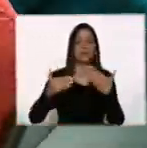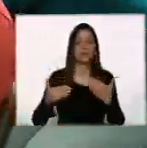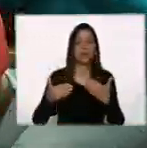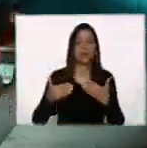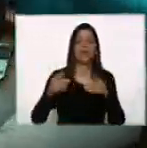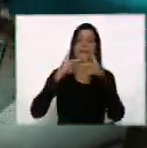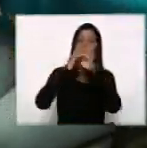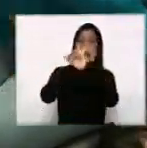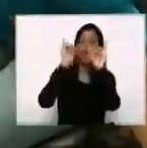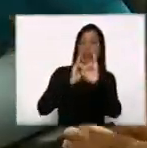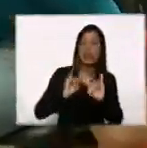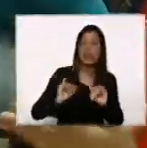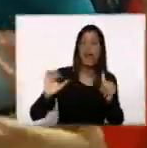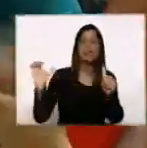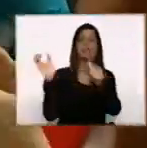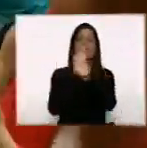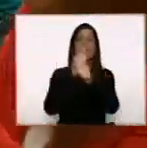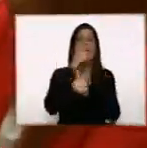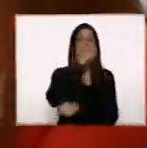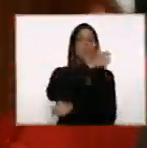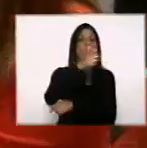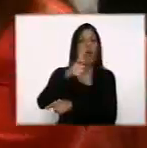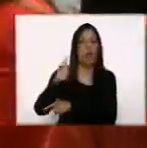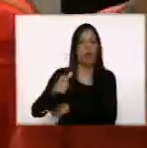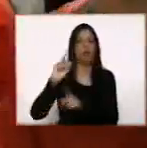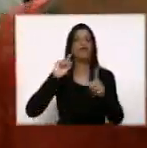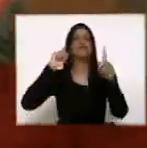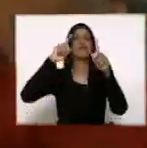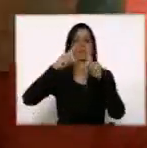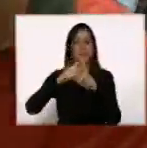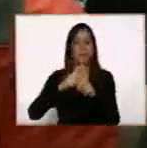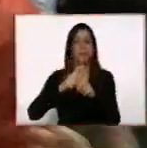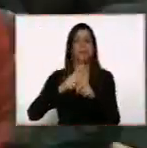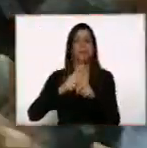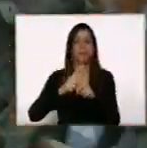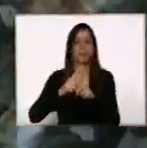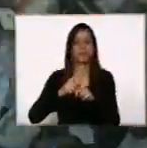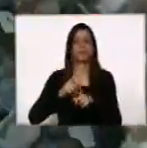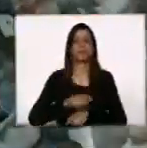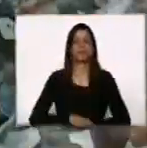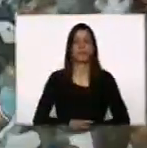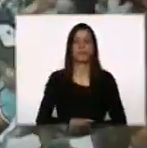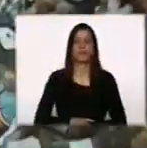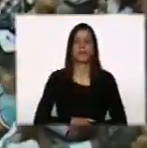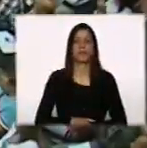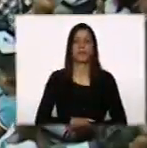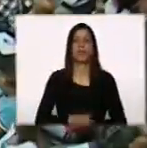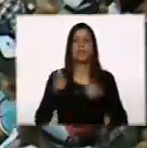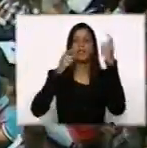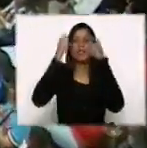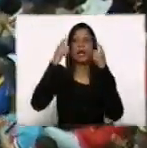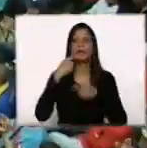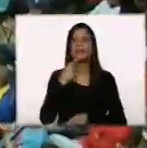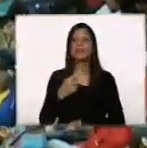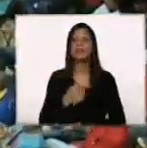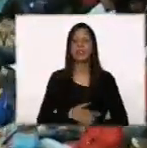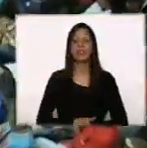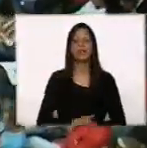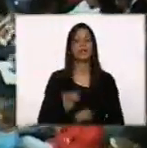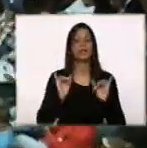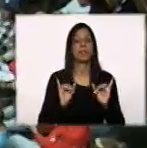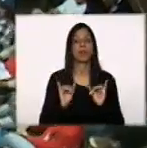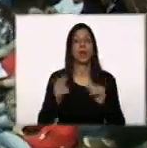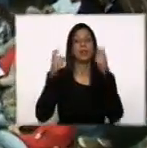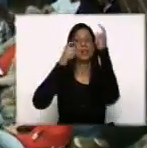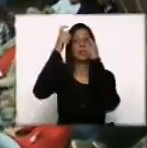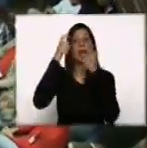mayor suma de felicidad posible para nuestro pueblo, construida con nuestro pueblo. Más nunca, Chávez también decía, y con esto finalizo,